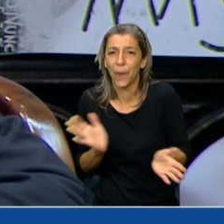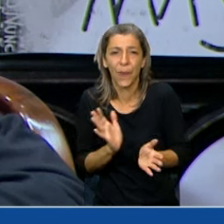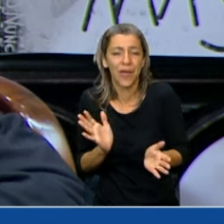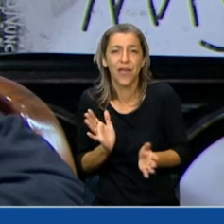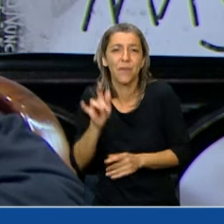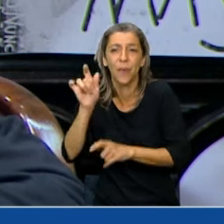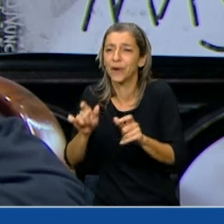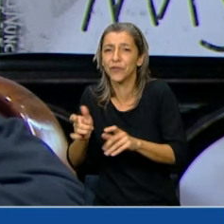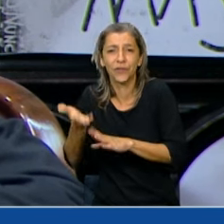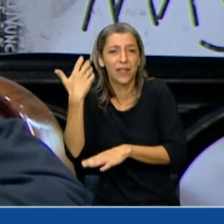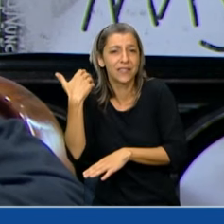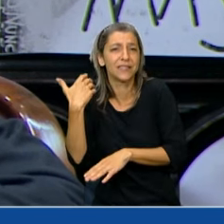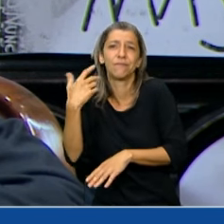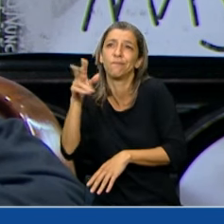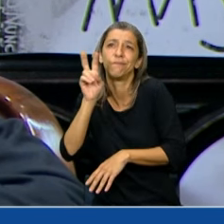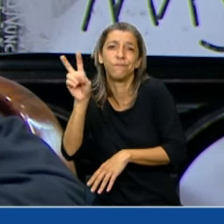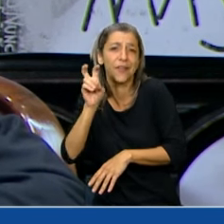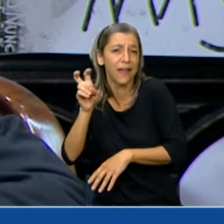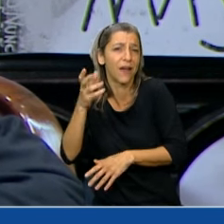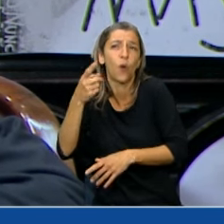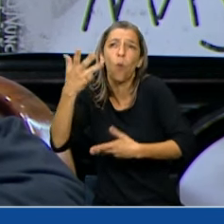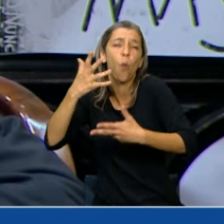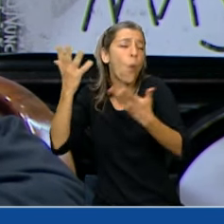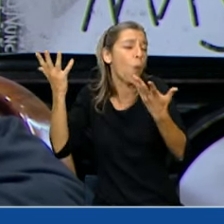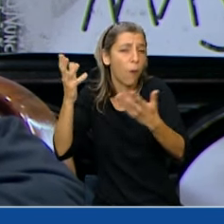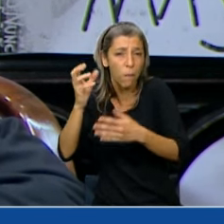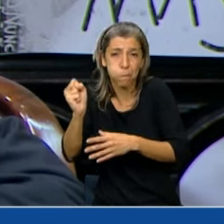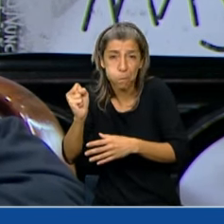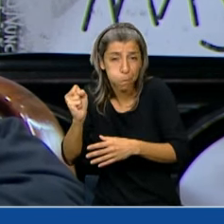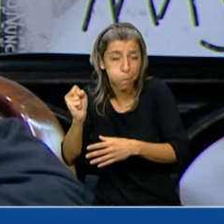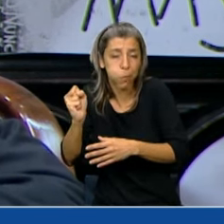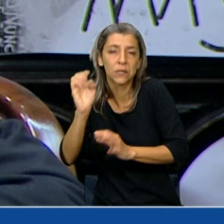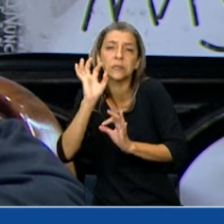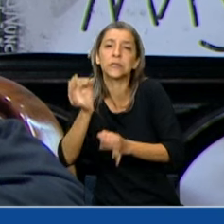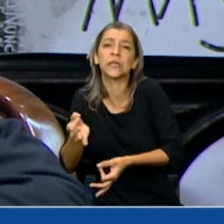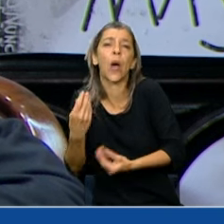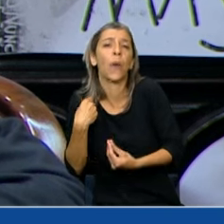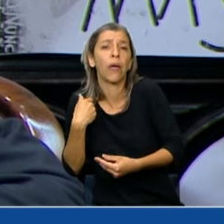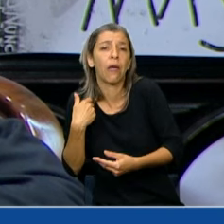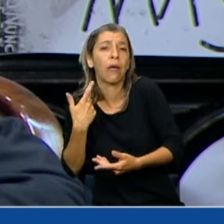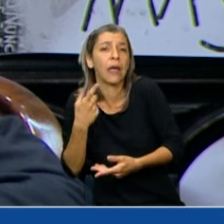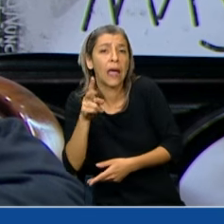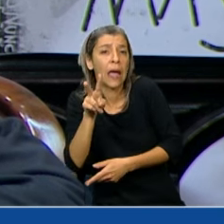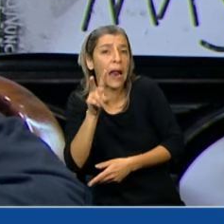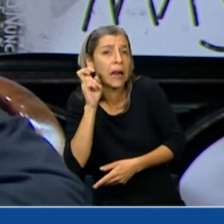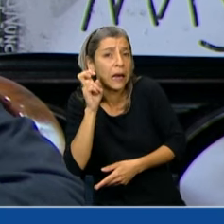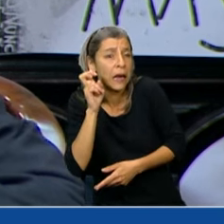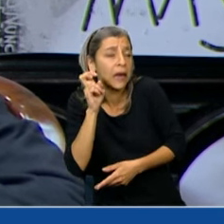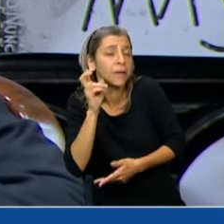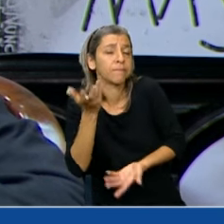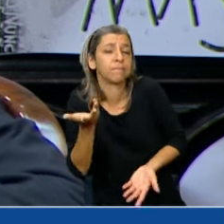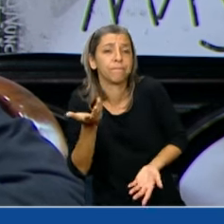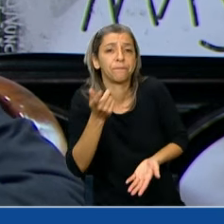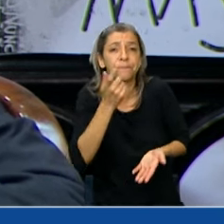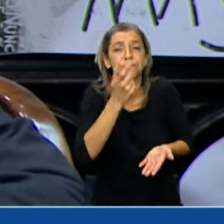un sacrificio que aceptar la imposición de la dupla que constituye el